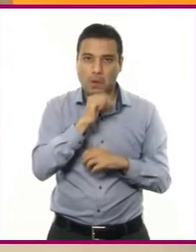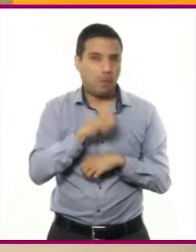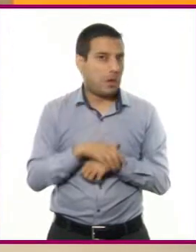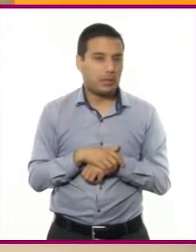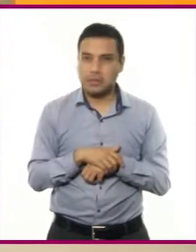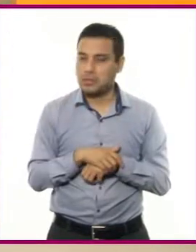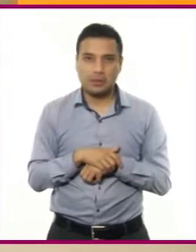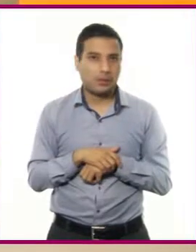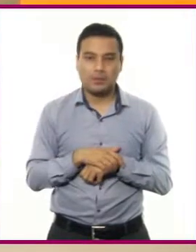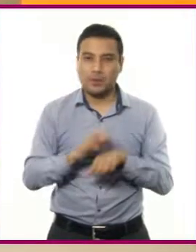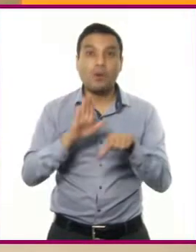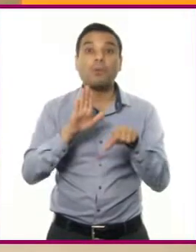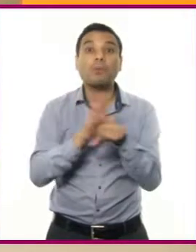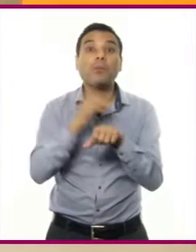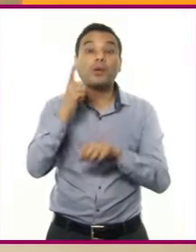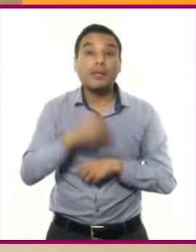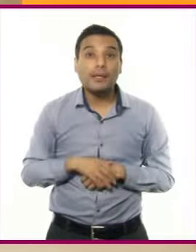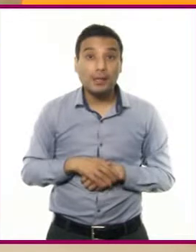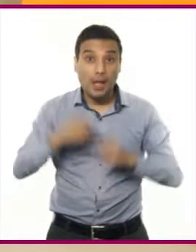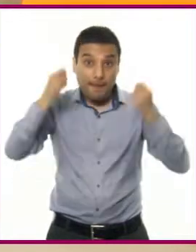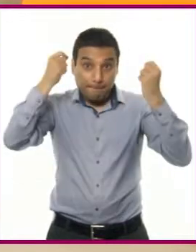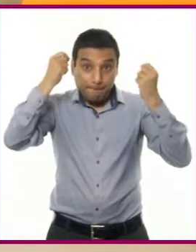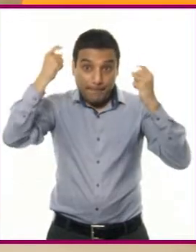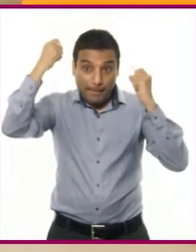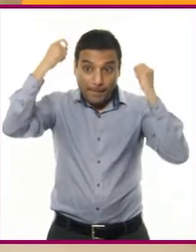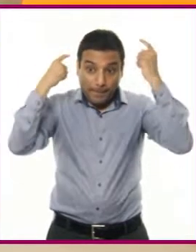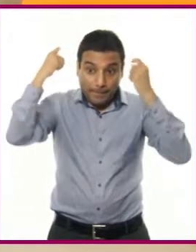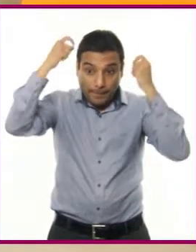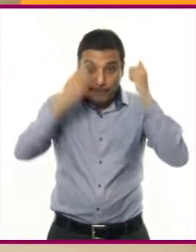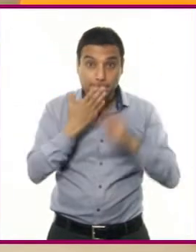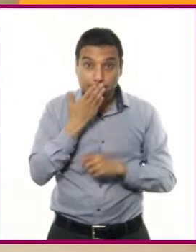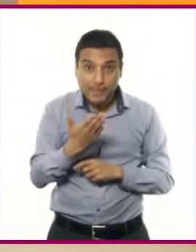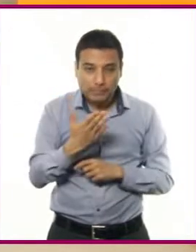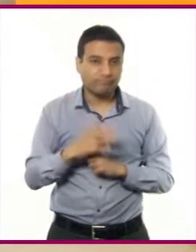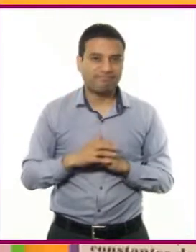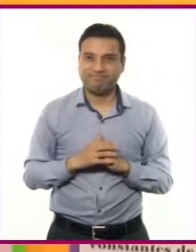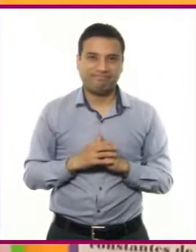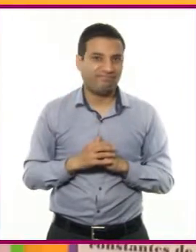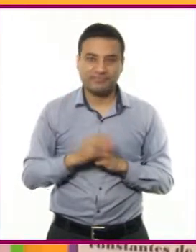forma en que se envían, reciben y procesan la información.